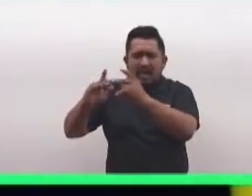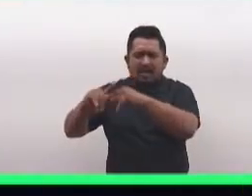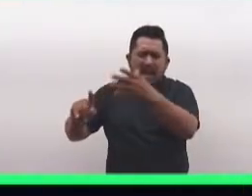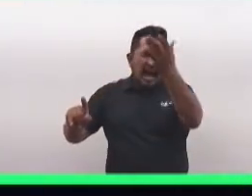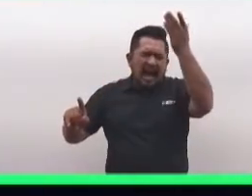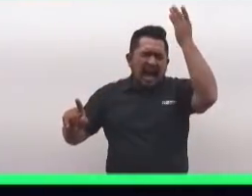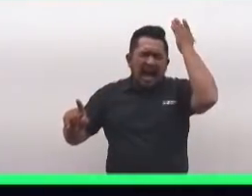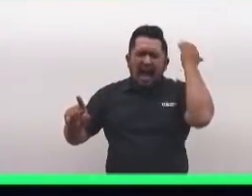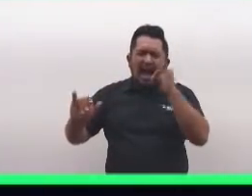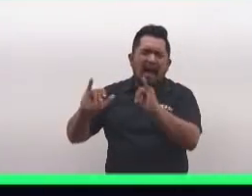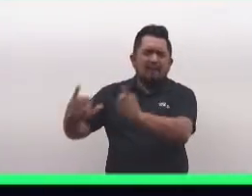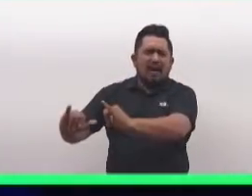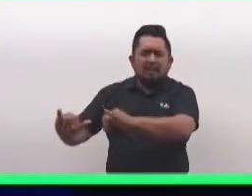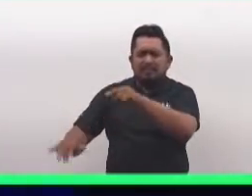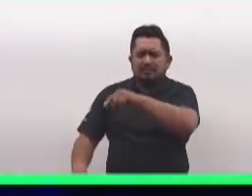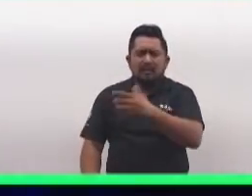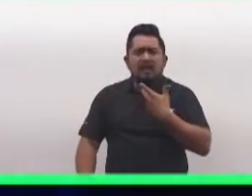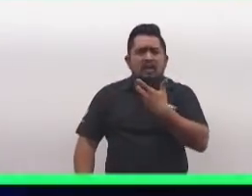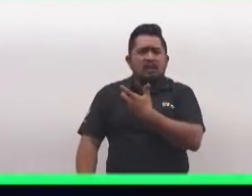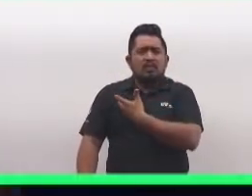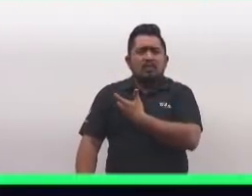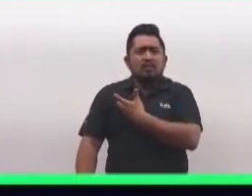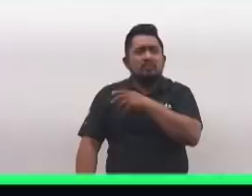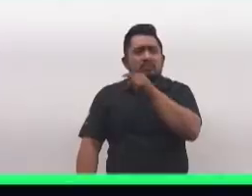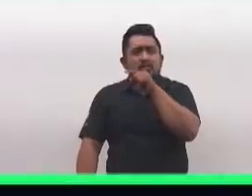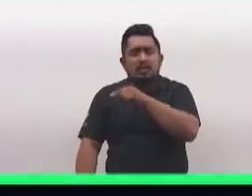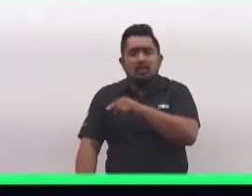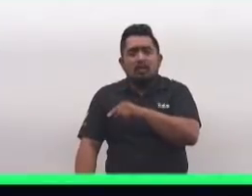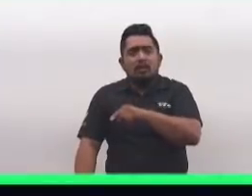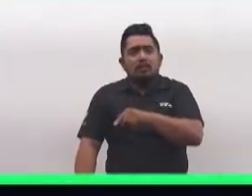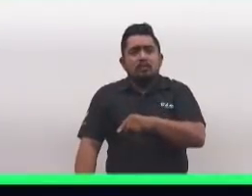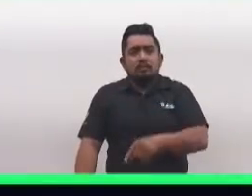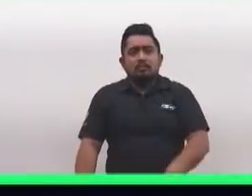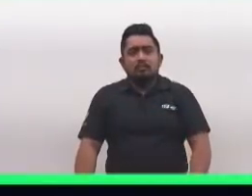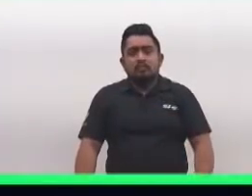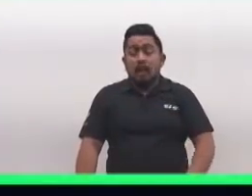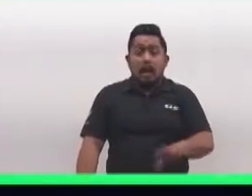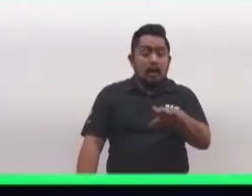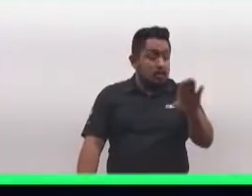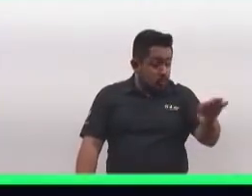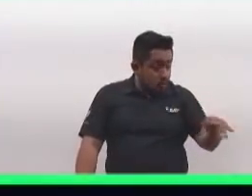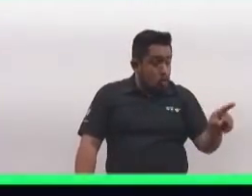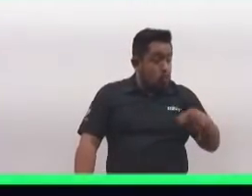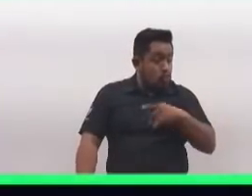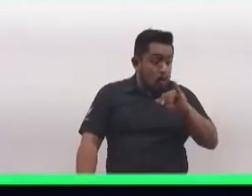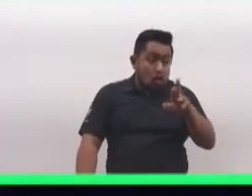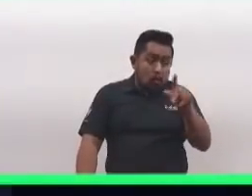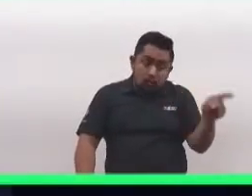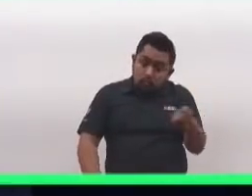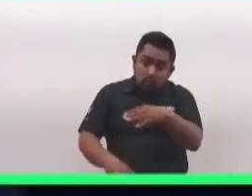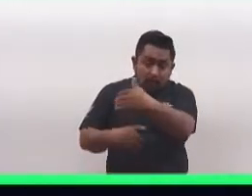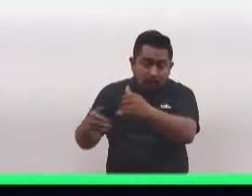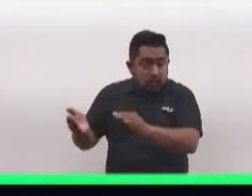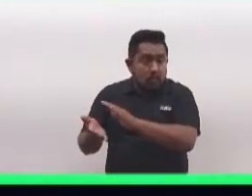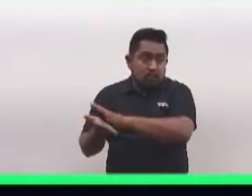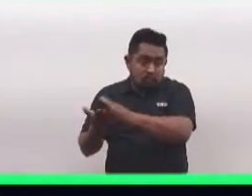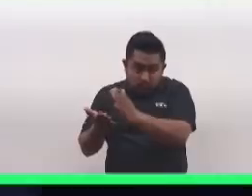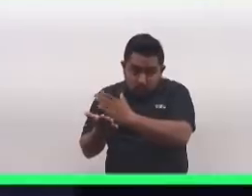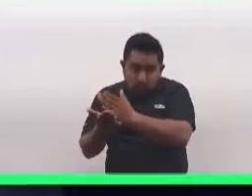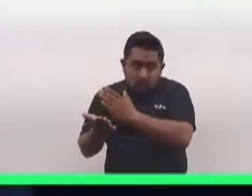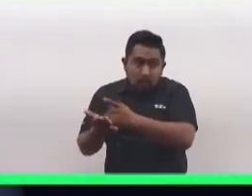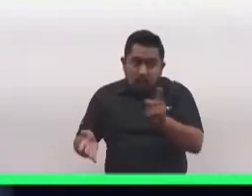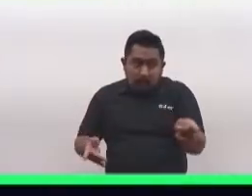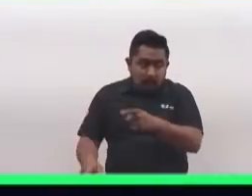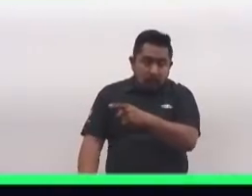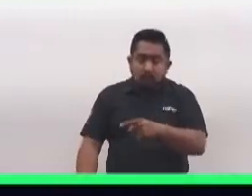colonia miramontes san salvador y el jefe y gamatv a arreglar el cuarto tome arreglar el cuarto tome arregla el cuarto el 4º dio el tercer y es que no arreglaba mi cuarto